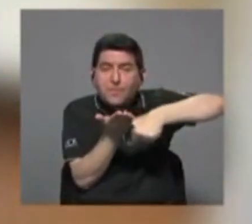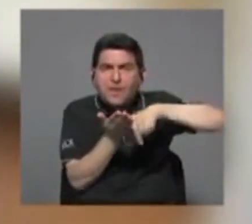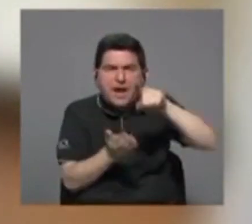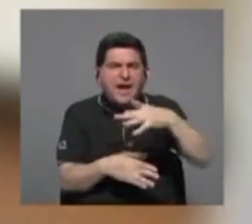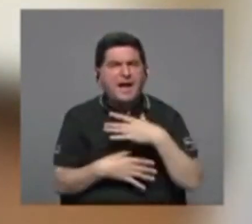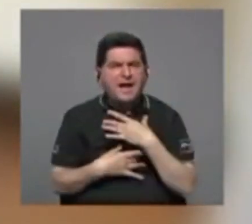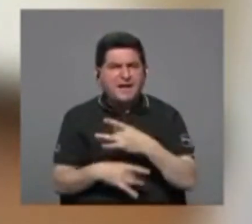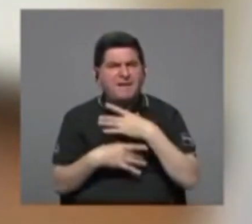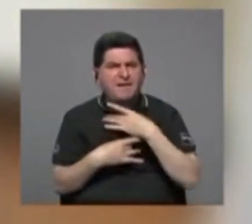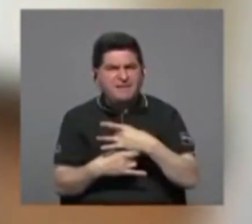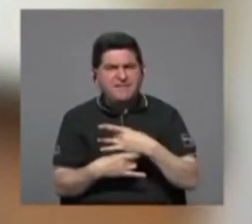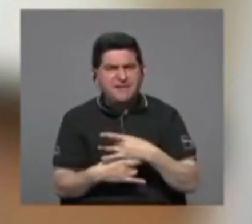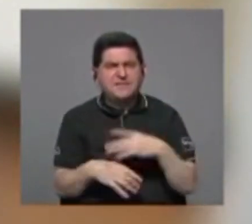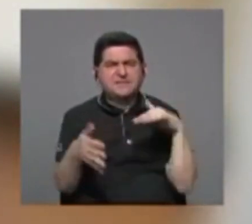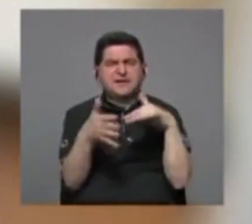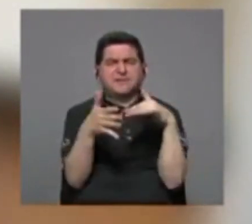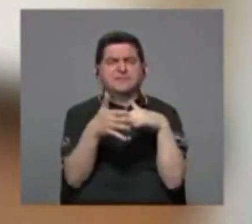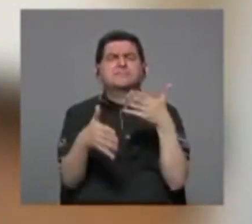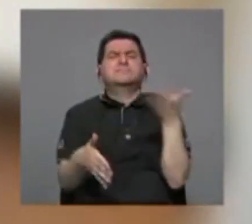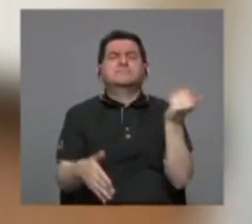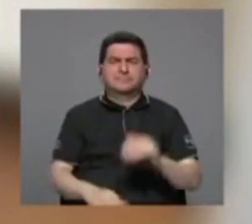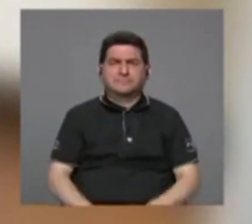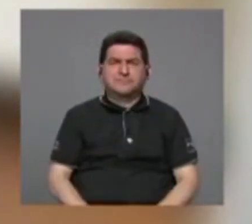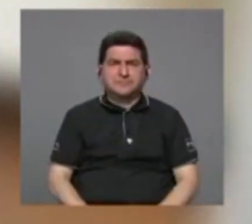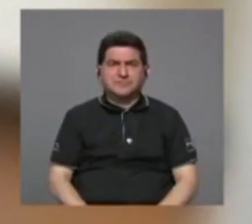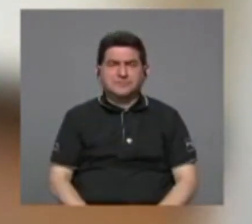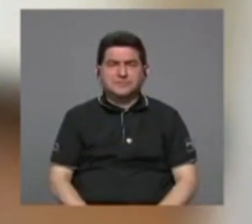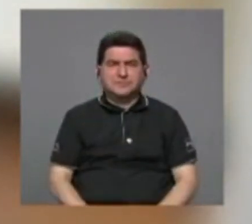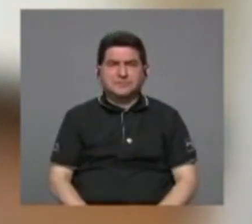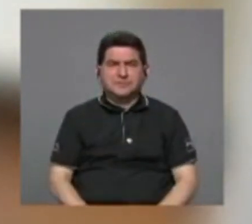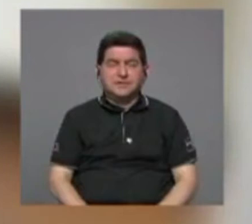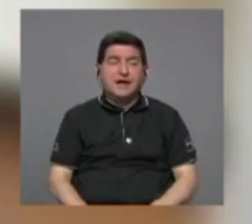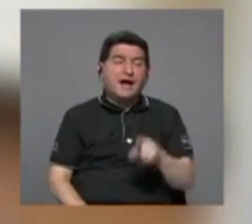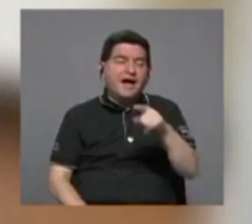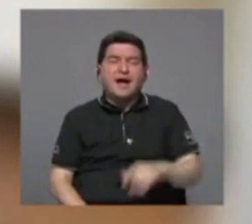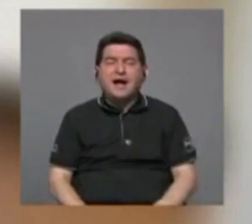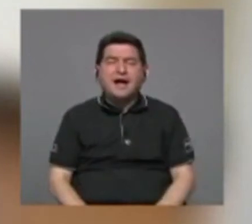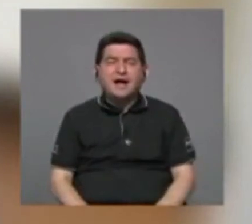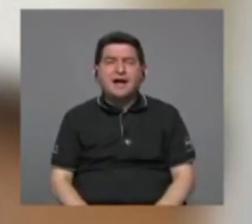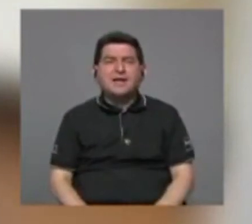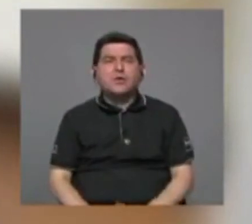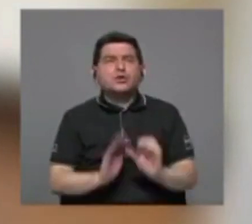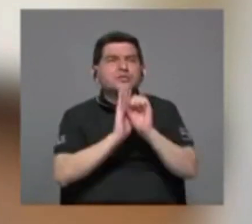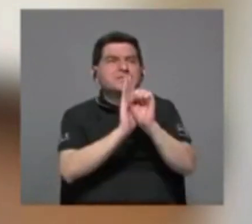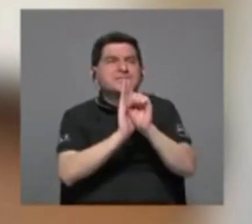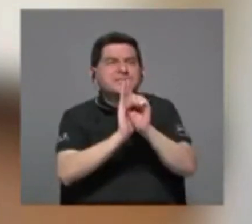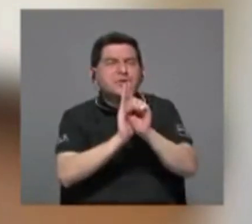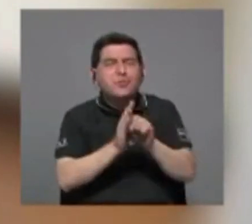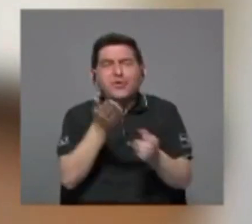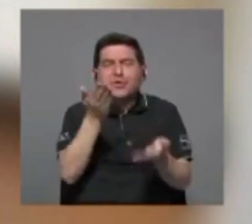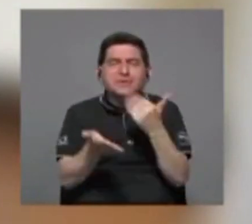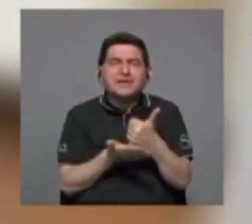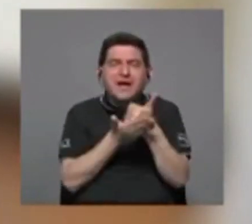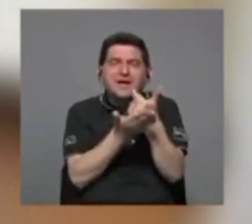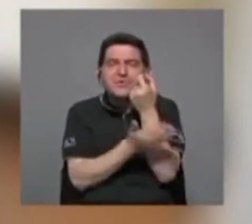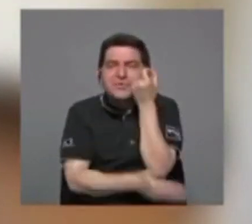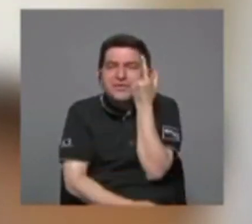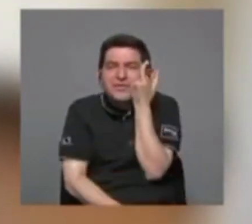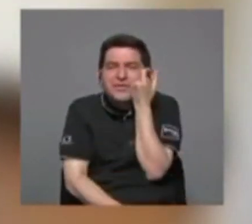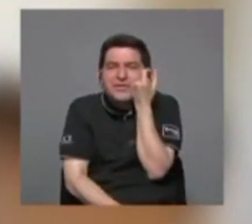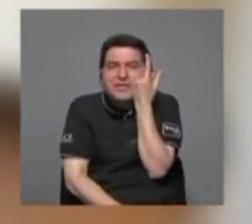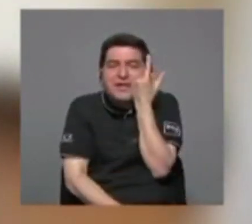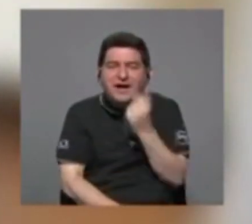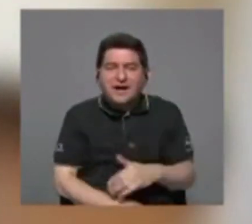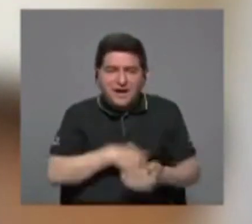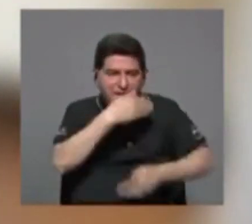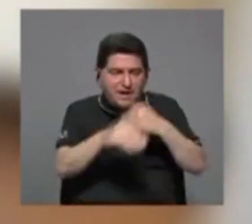nos interesaba estudiar también era cuáles eran los brotes verdes, los signos que nos pudieran ayudar a entender